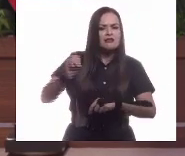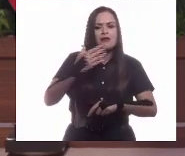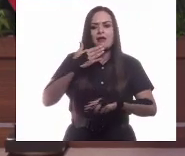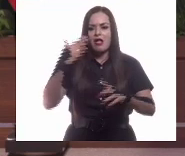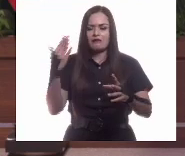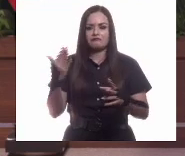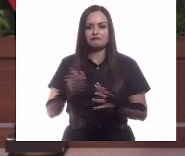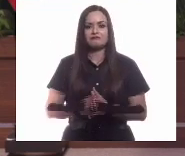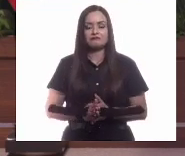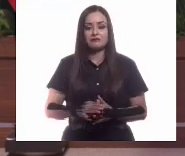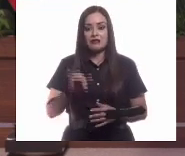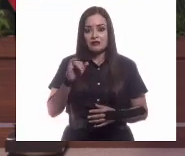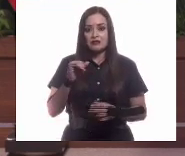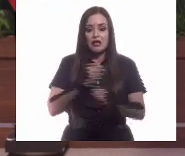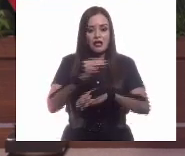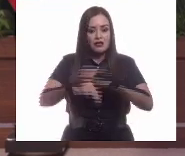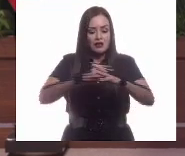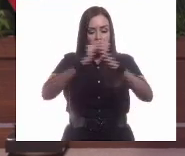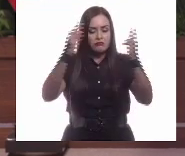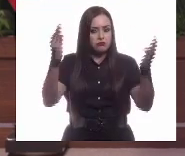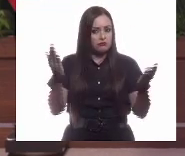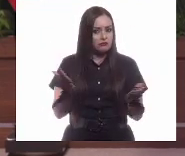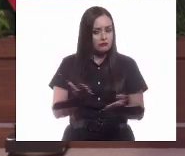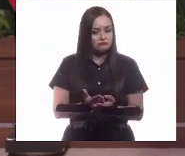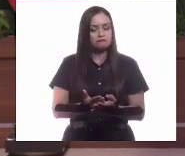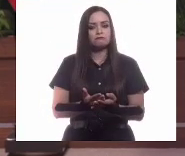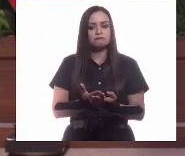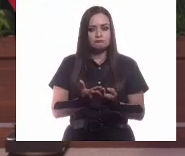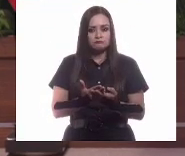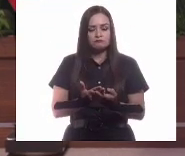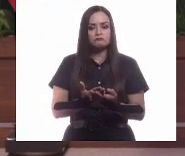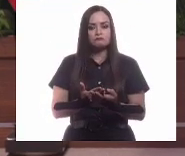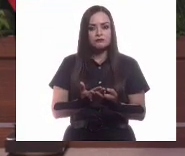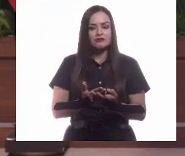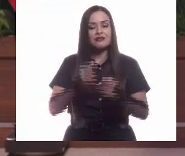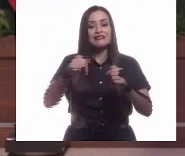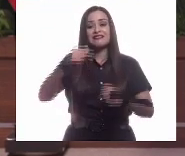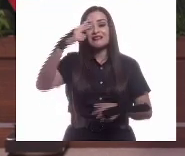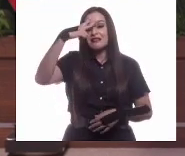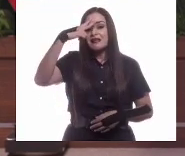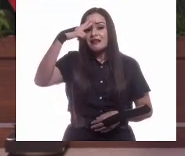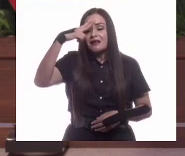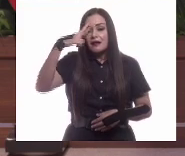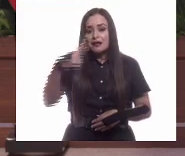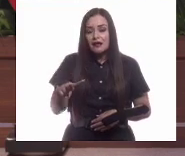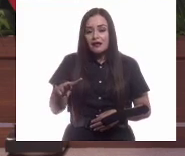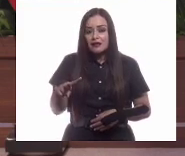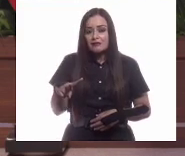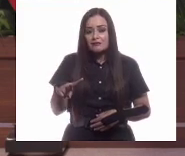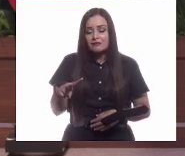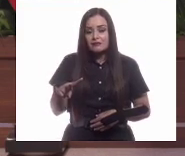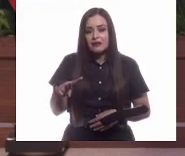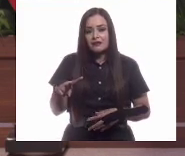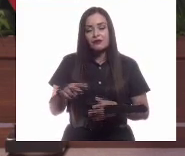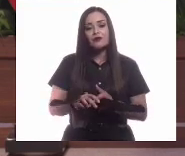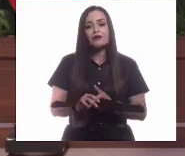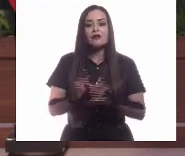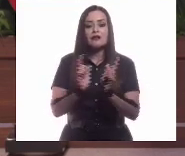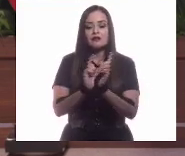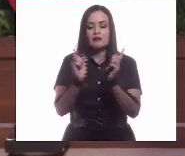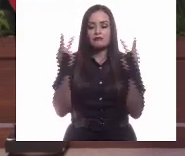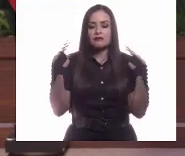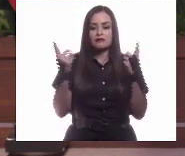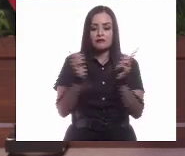intensa competencia global. Ante la disminución de la promoción de México en el exterior por la desaparición del Consejo de Promoción